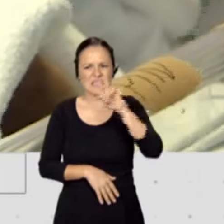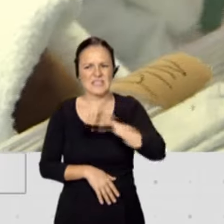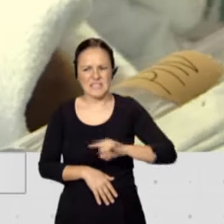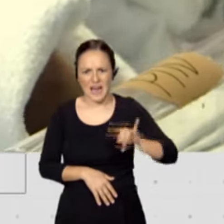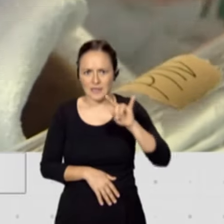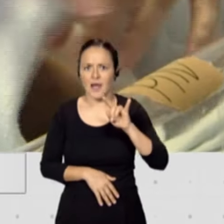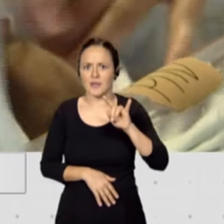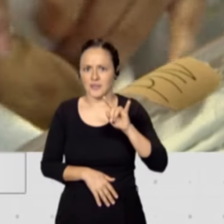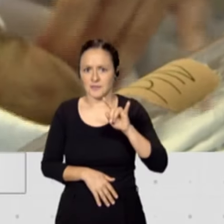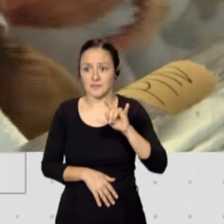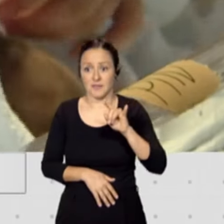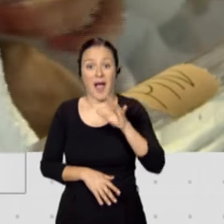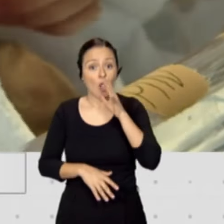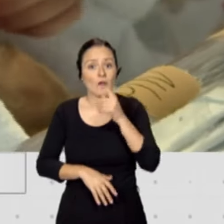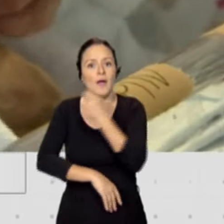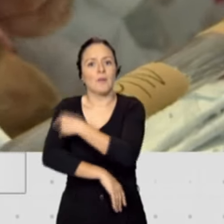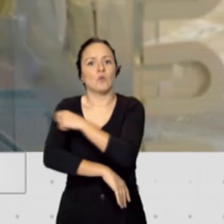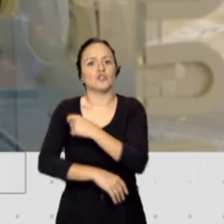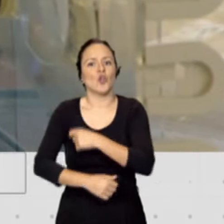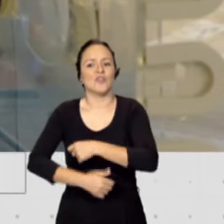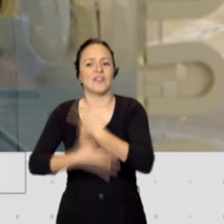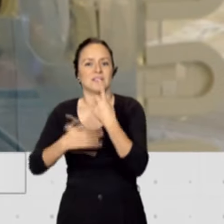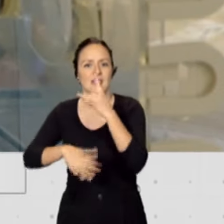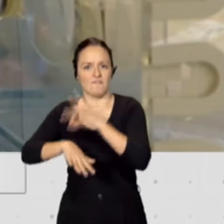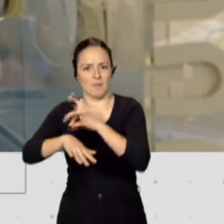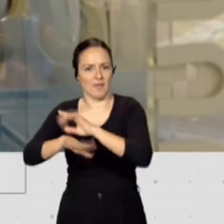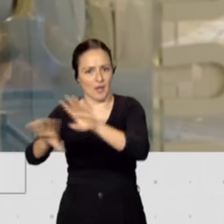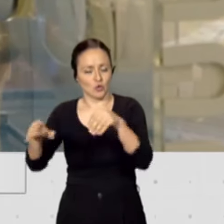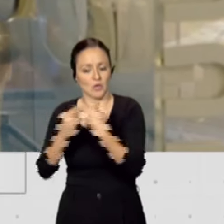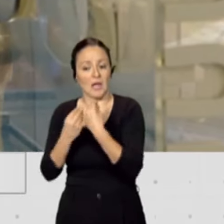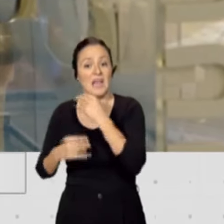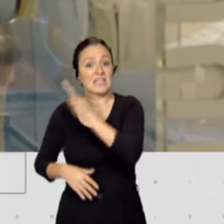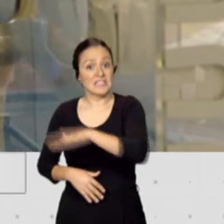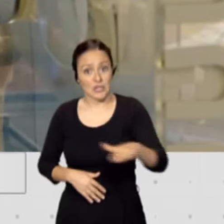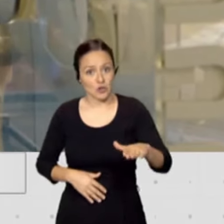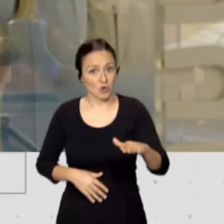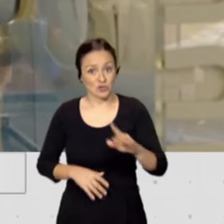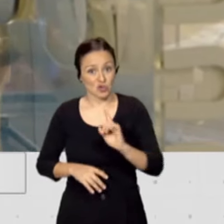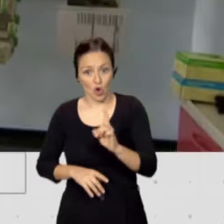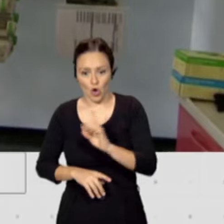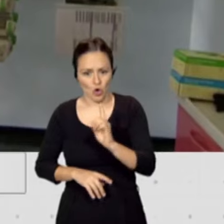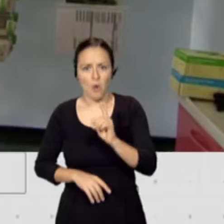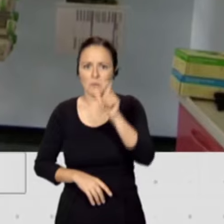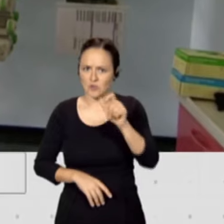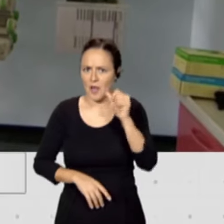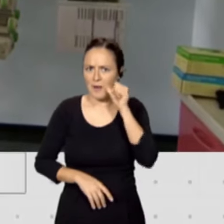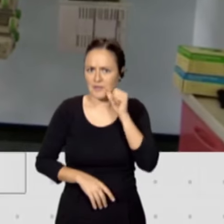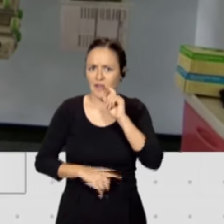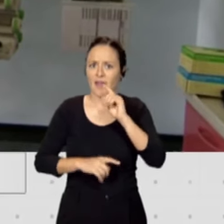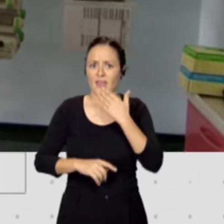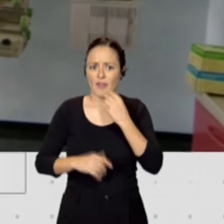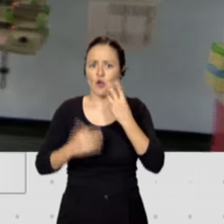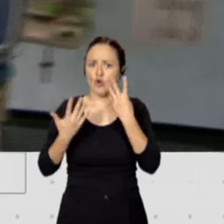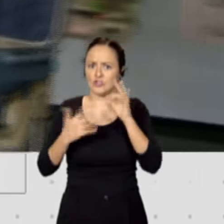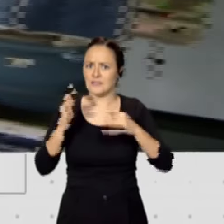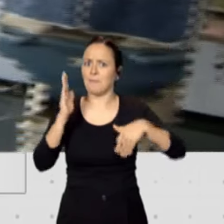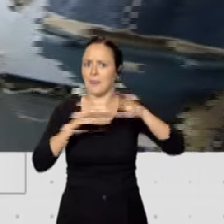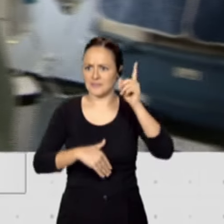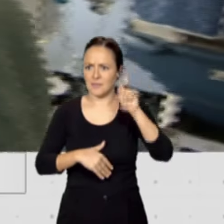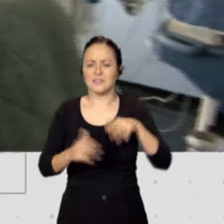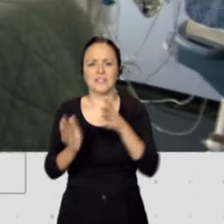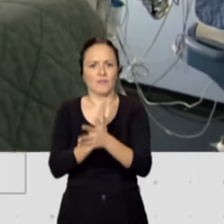frente a 16 enfermedades y se vacunan no solo a niños sino a embarazadas y a personas de 80 años es decir tenemos un calendario para para